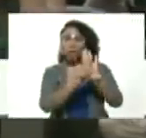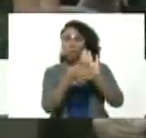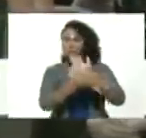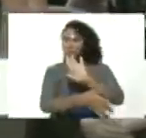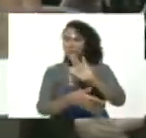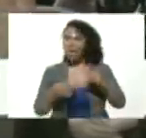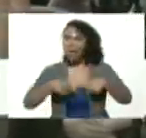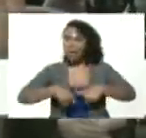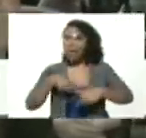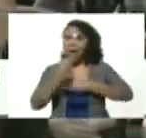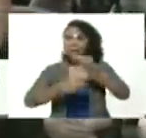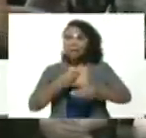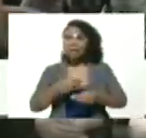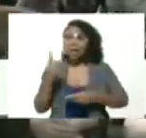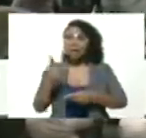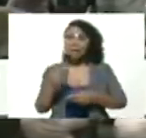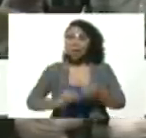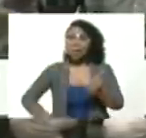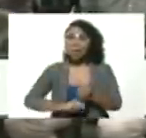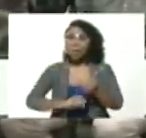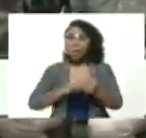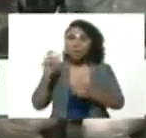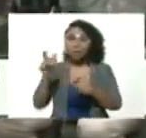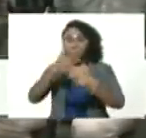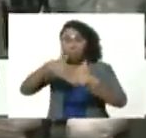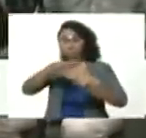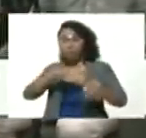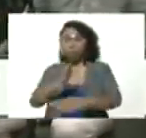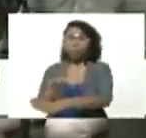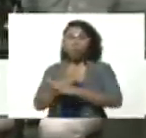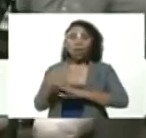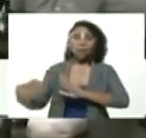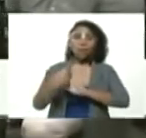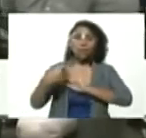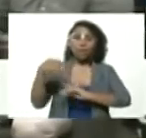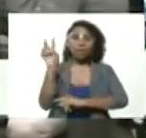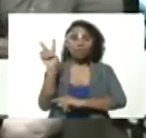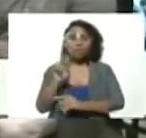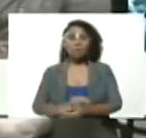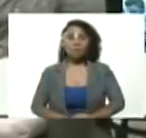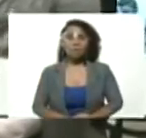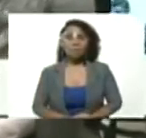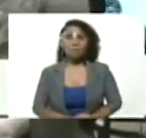que sustentan todo este entramado del bloqueo criminal contra Venezuela.